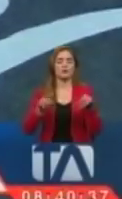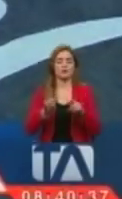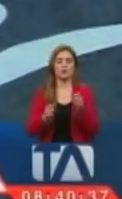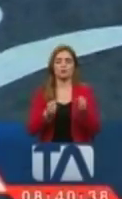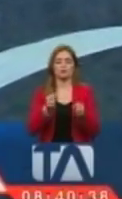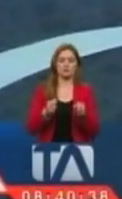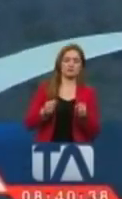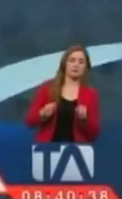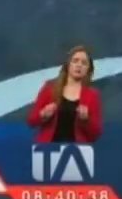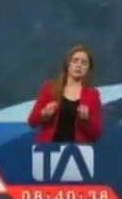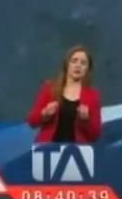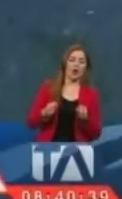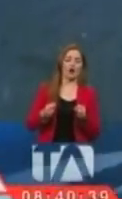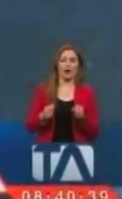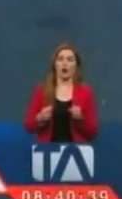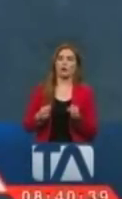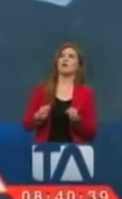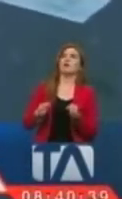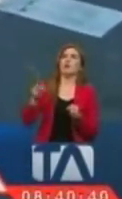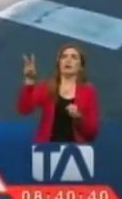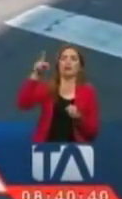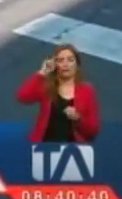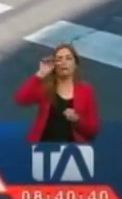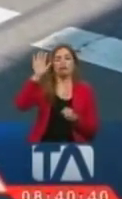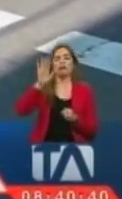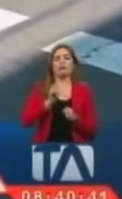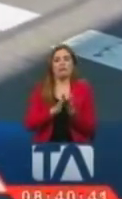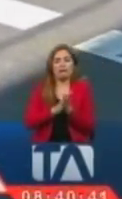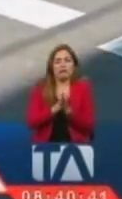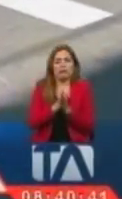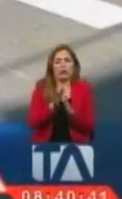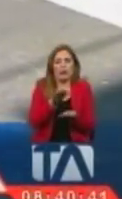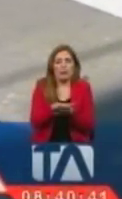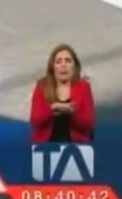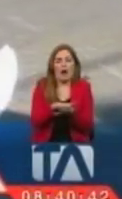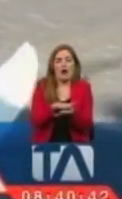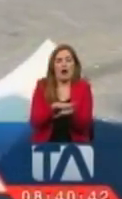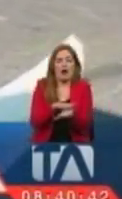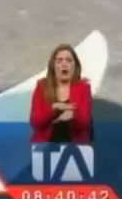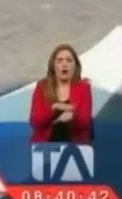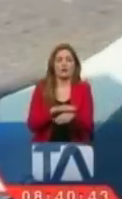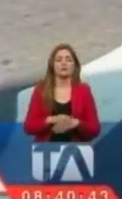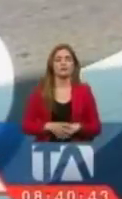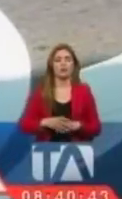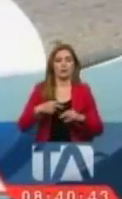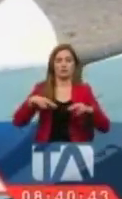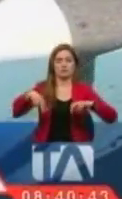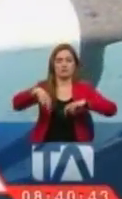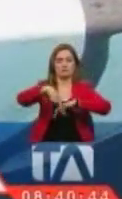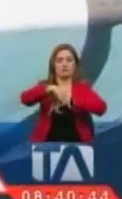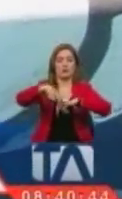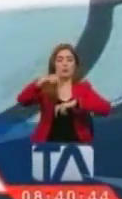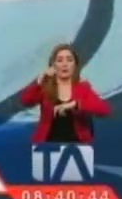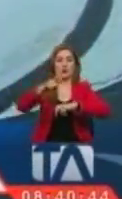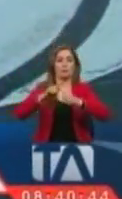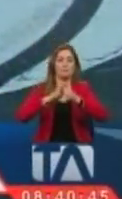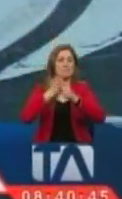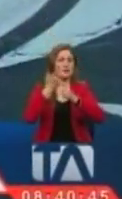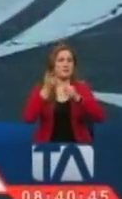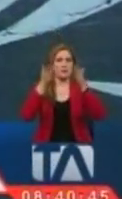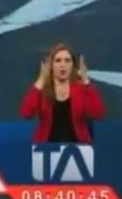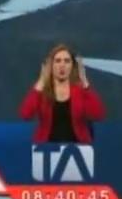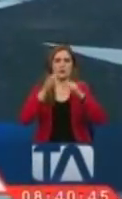a los conductores y les haga el recuerdo de que el paso cebra es del peatón el paso 0 tiene prioridad del